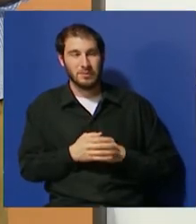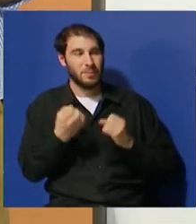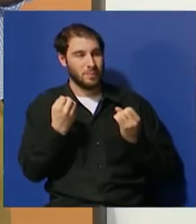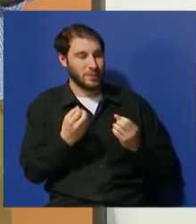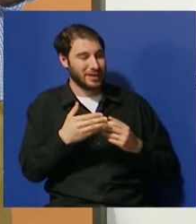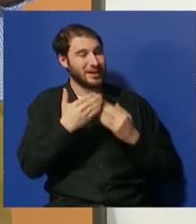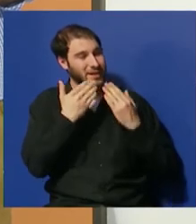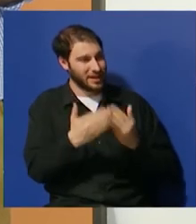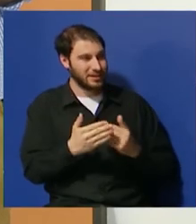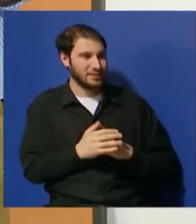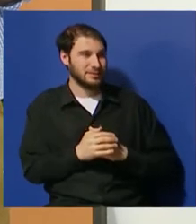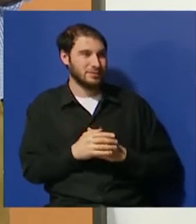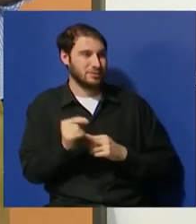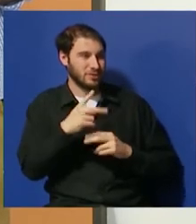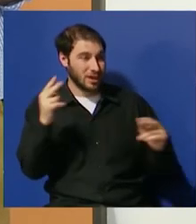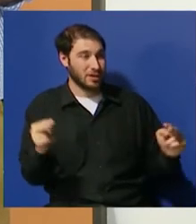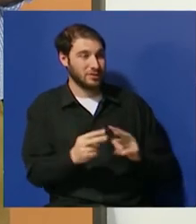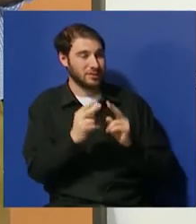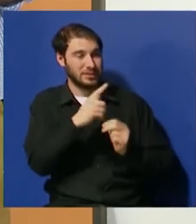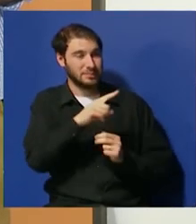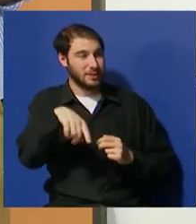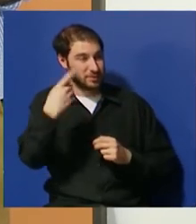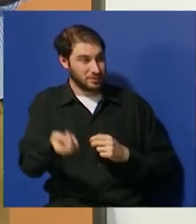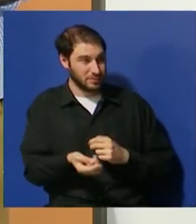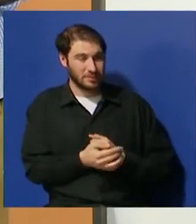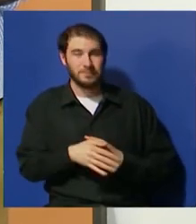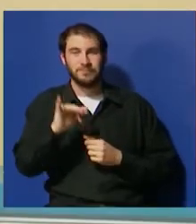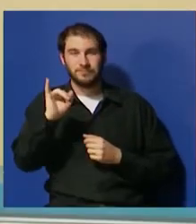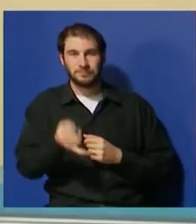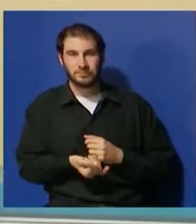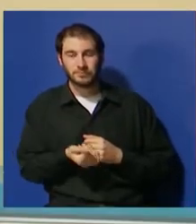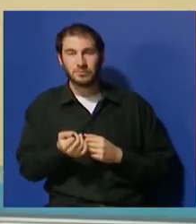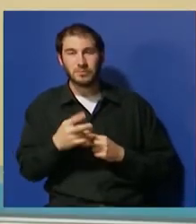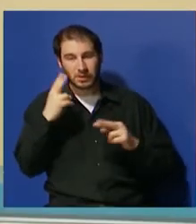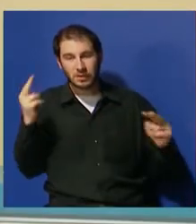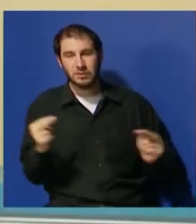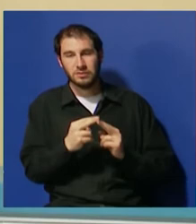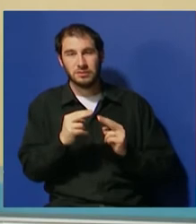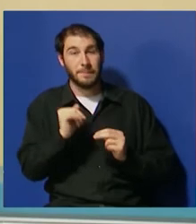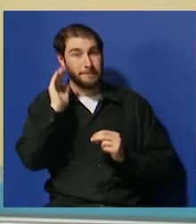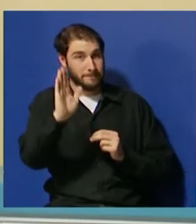Gastón, gracias. Nosotros nos reencontramos la semana que viene, ¿no? Así es, ya nos reencontramos